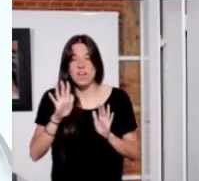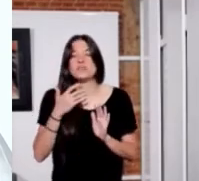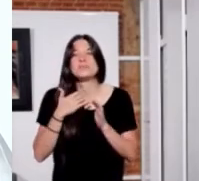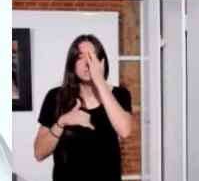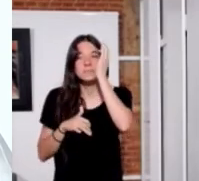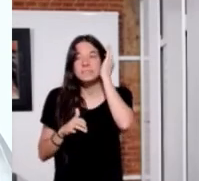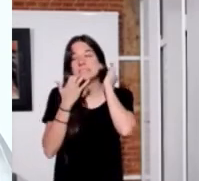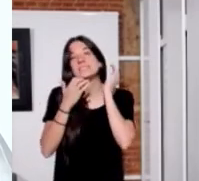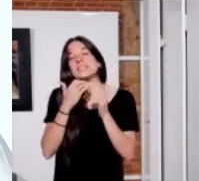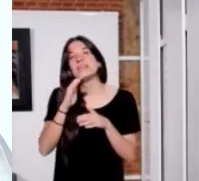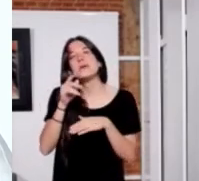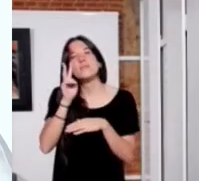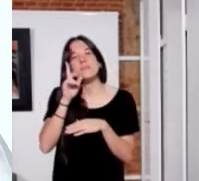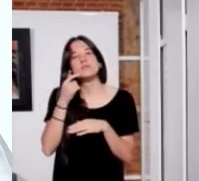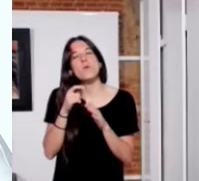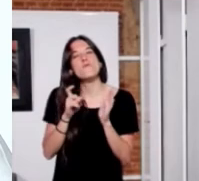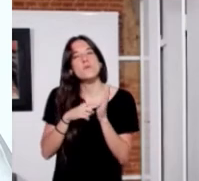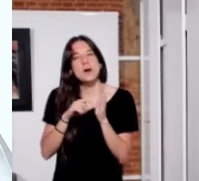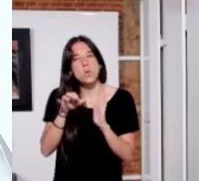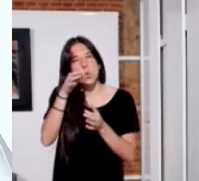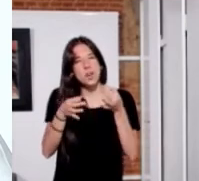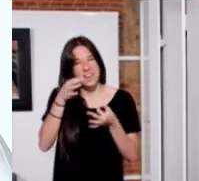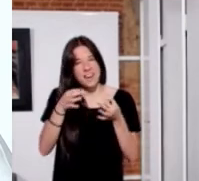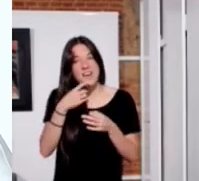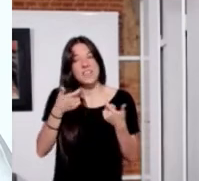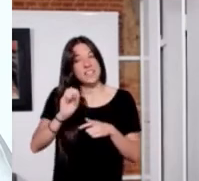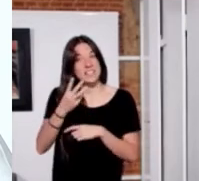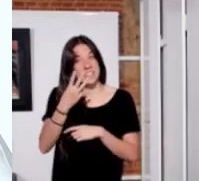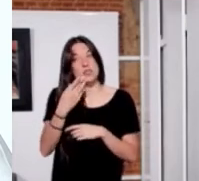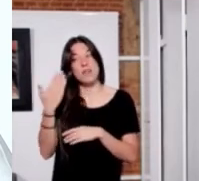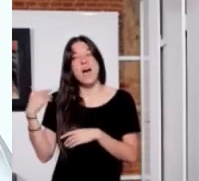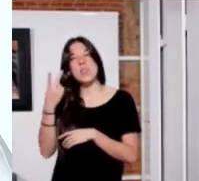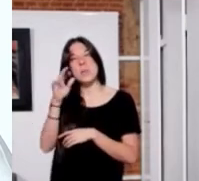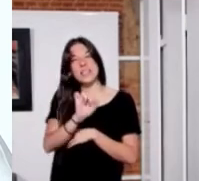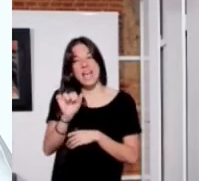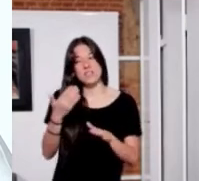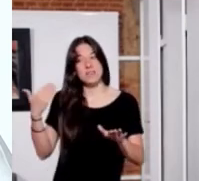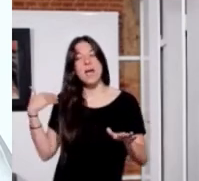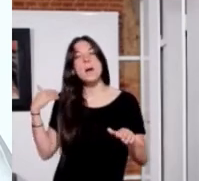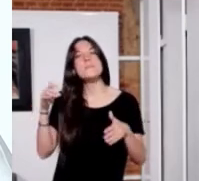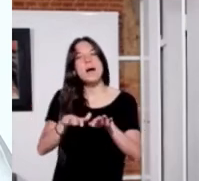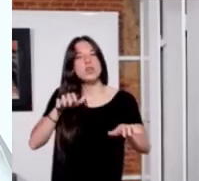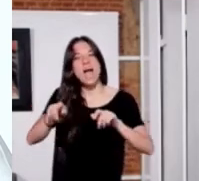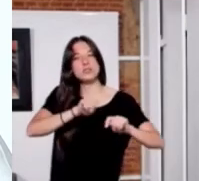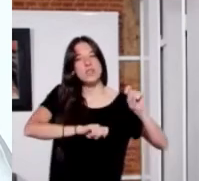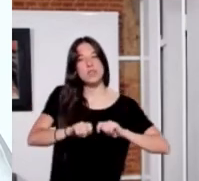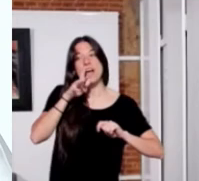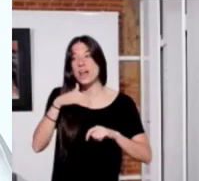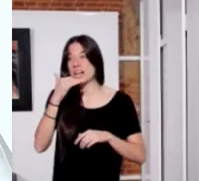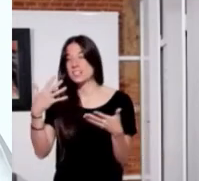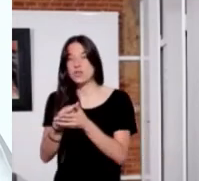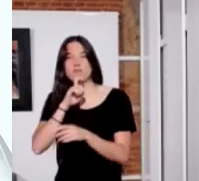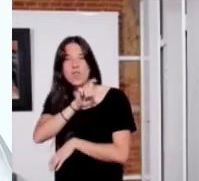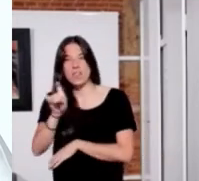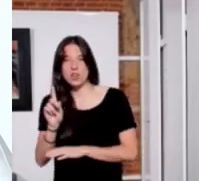si vemos la fórmula jurídica del tercer sector, hace 20 años la mayoría eran asociaciones y ahora casi todas son fundaciones. Y